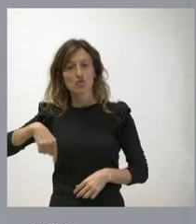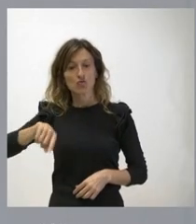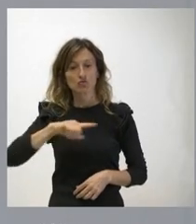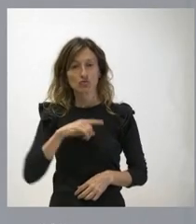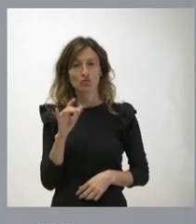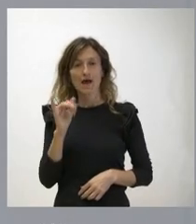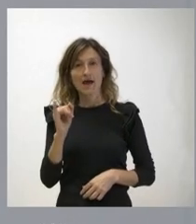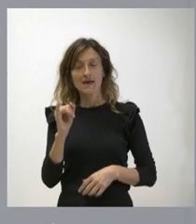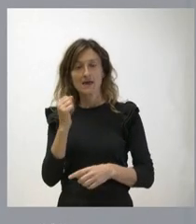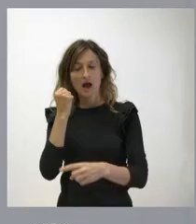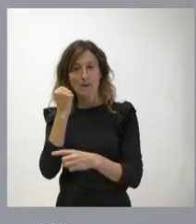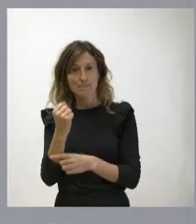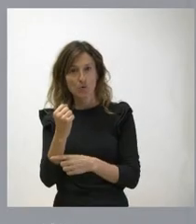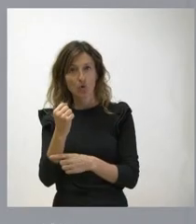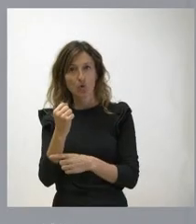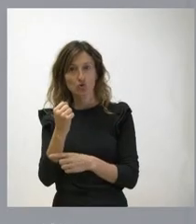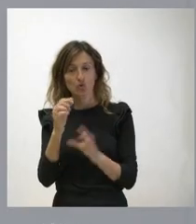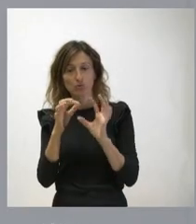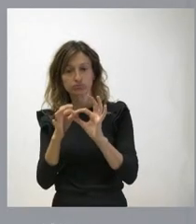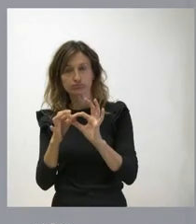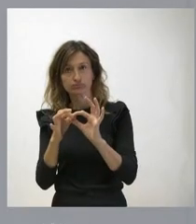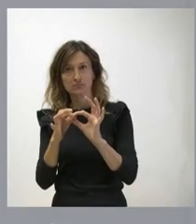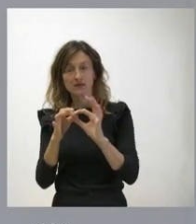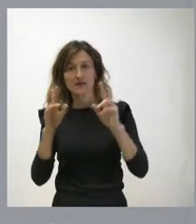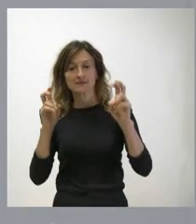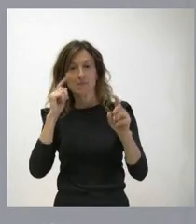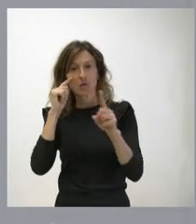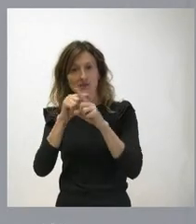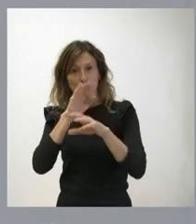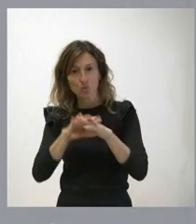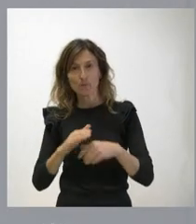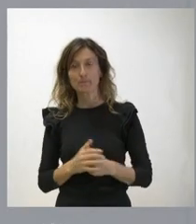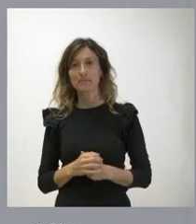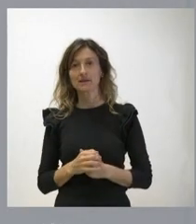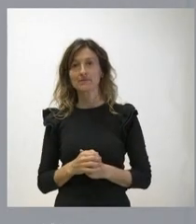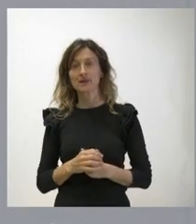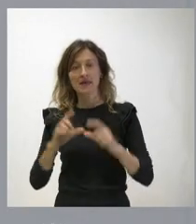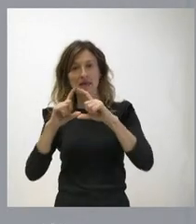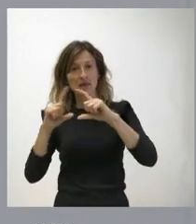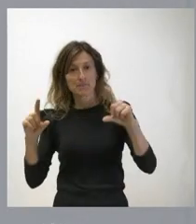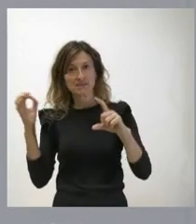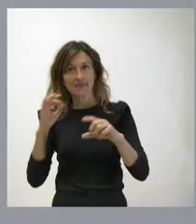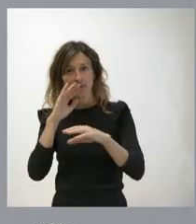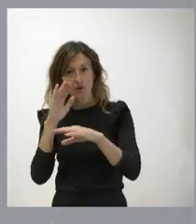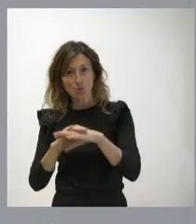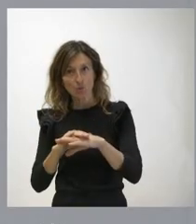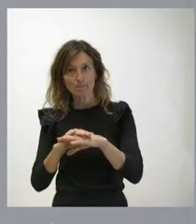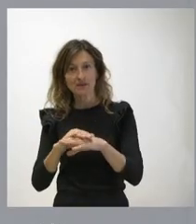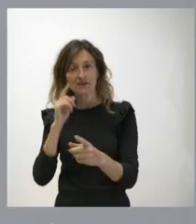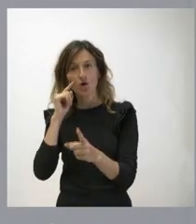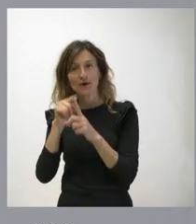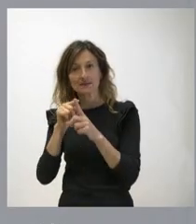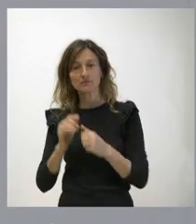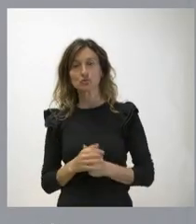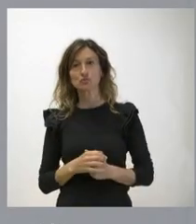serie de apoyos vinculado al cumplimiento de una serie de objetivos lógicamente la empresa tiene que cumplir esos objetivos de